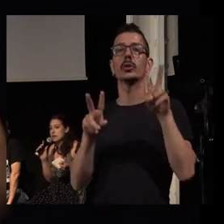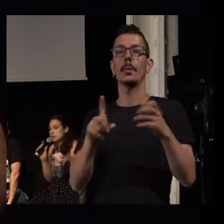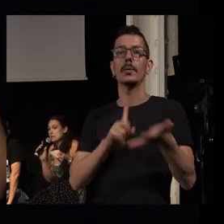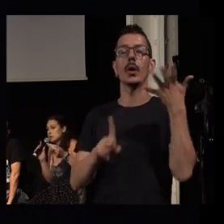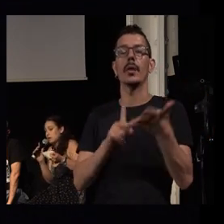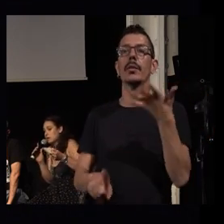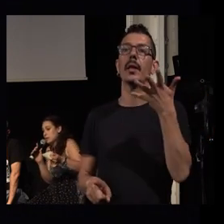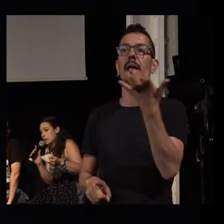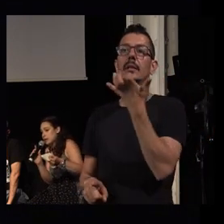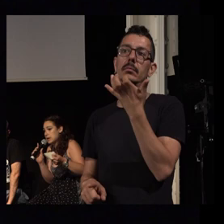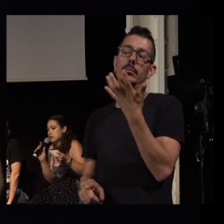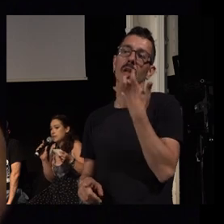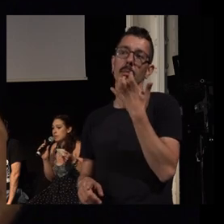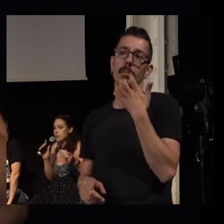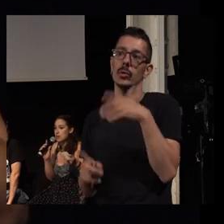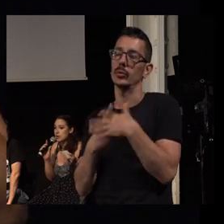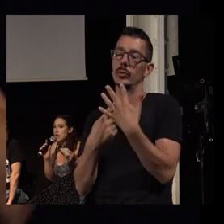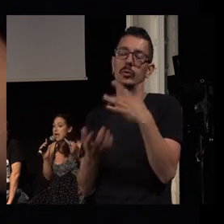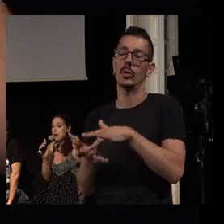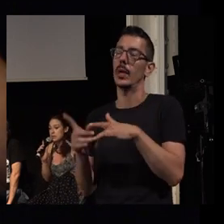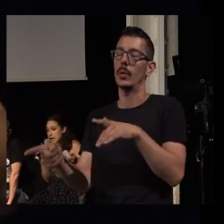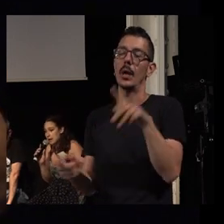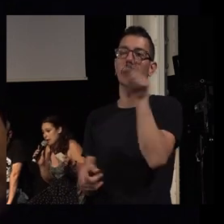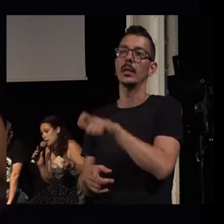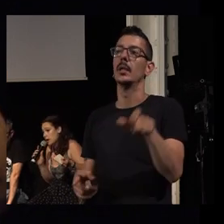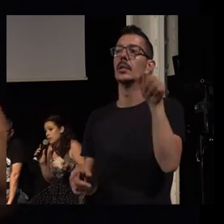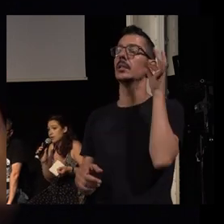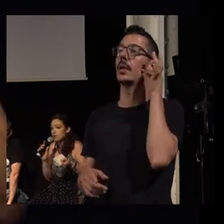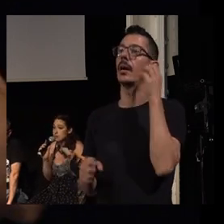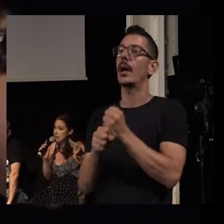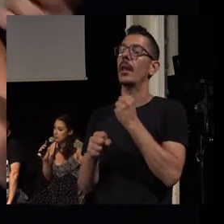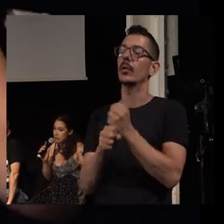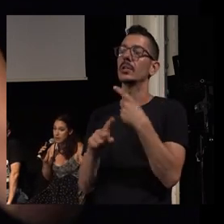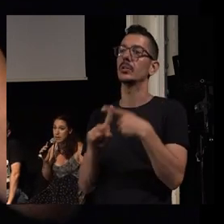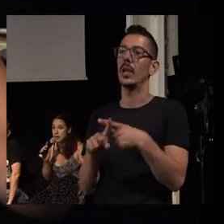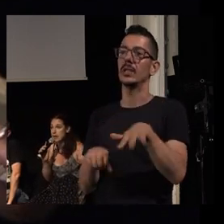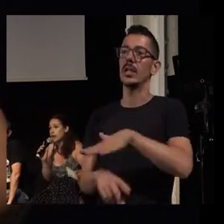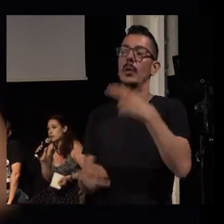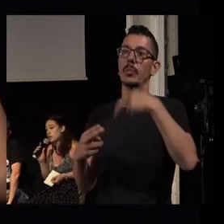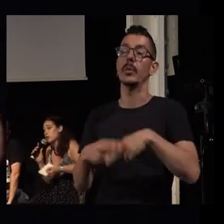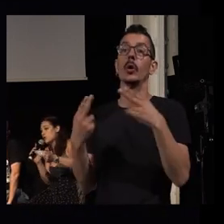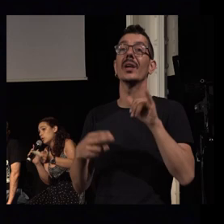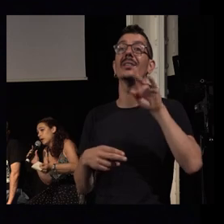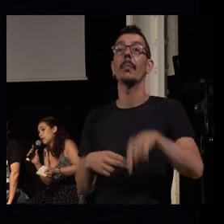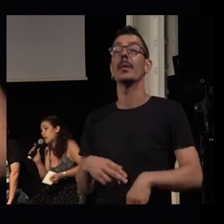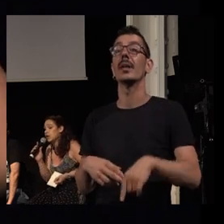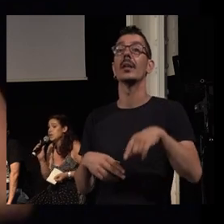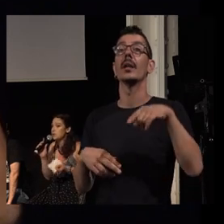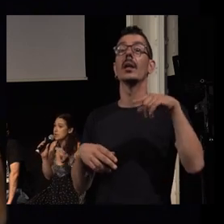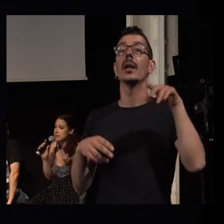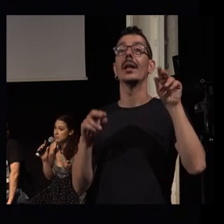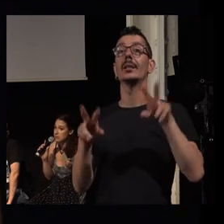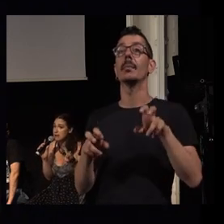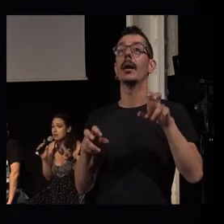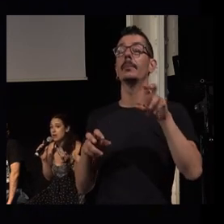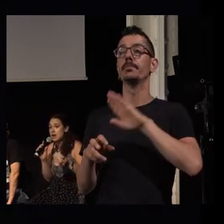las trabajadoras sexuales reciben violencia en el espacio público. Hemos alzado la voz contra una ordenanza conocida como ordenanza del cinismo